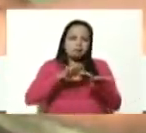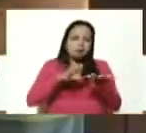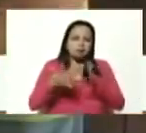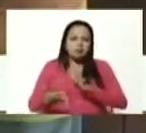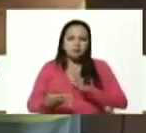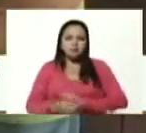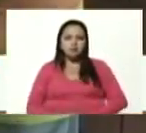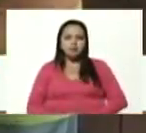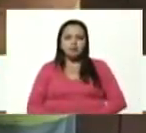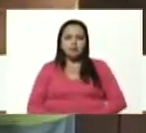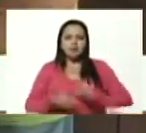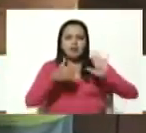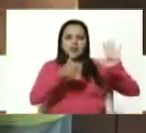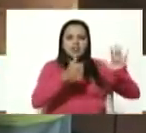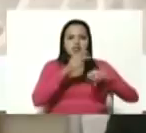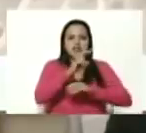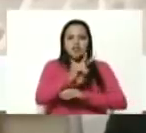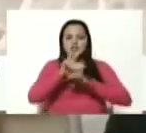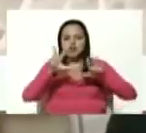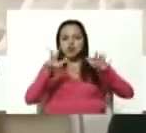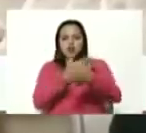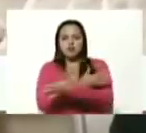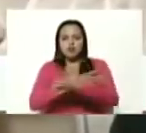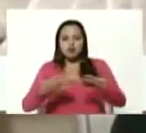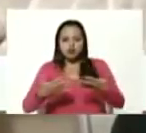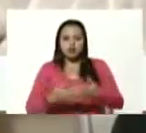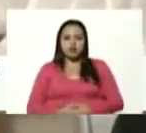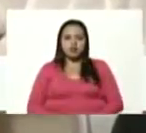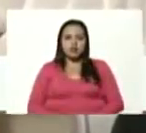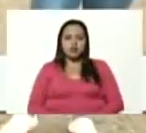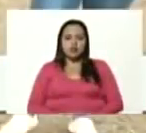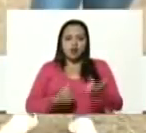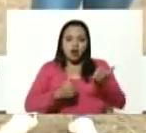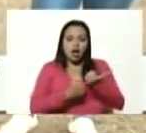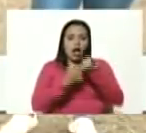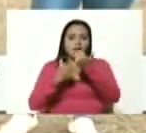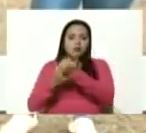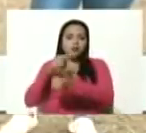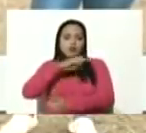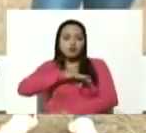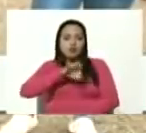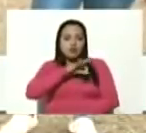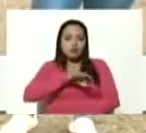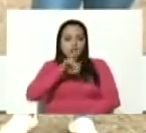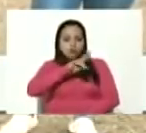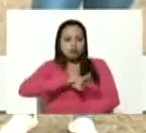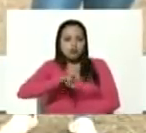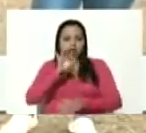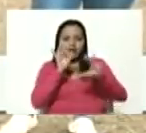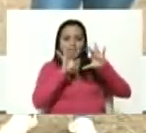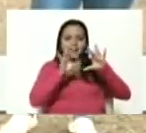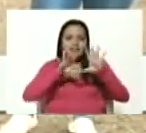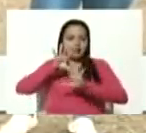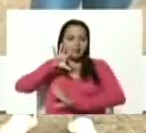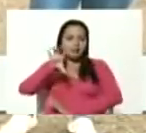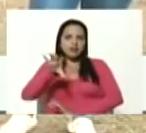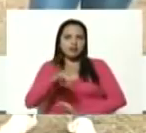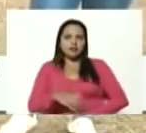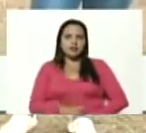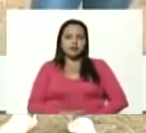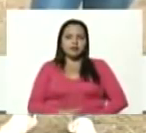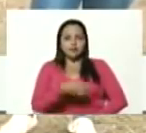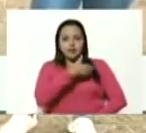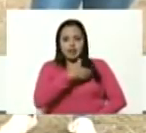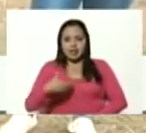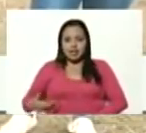de 628 millones nada más en inversión social a través del carnet de la patria.